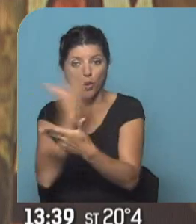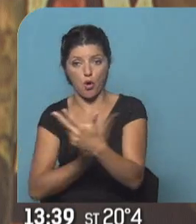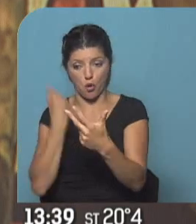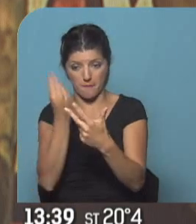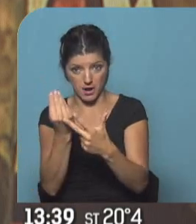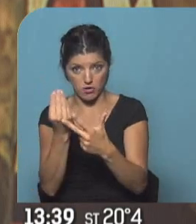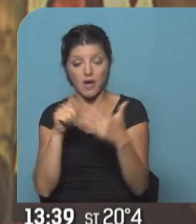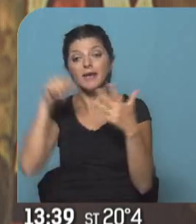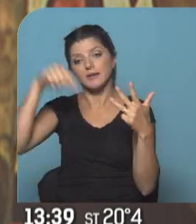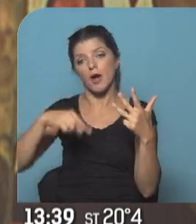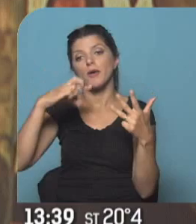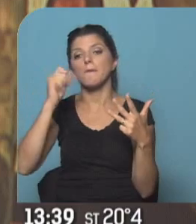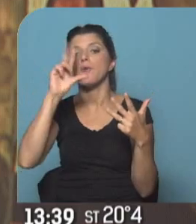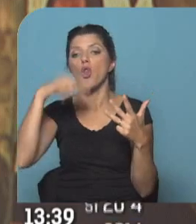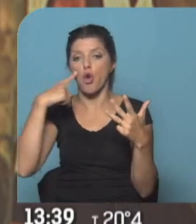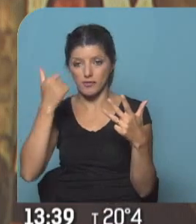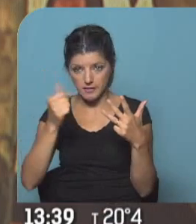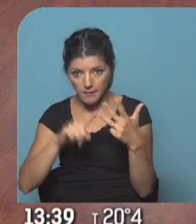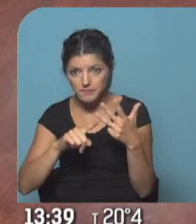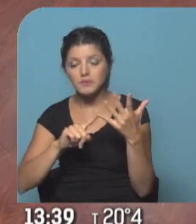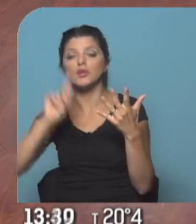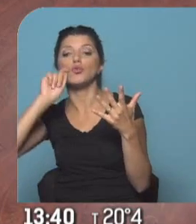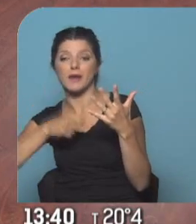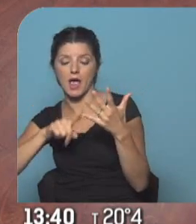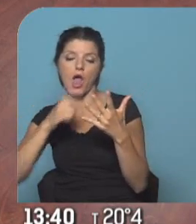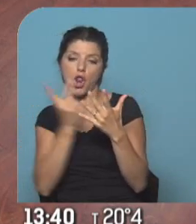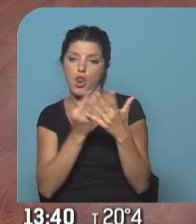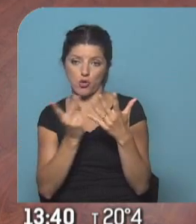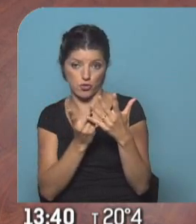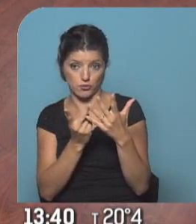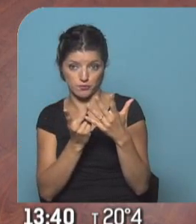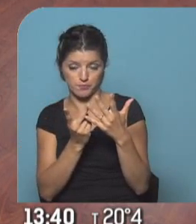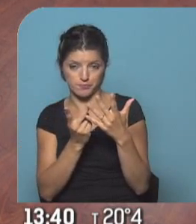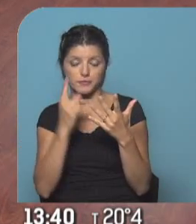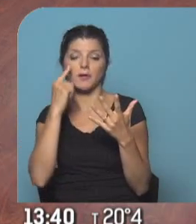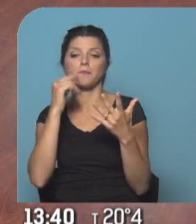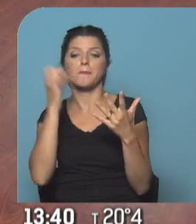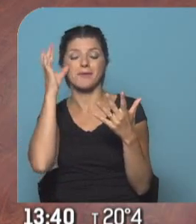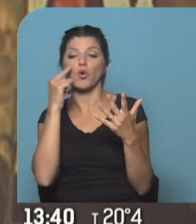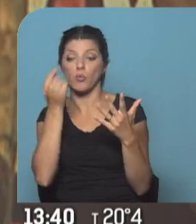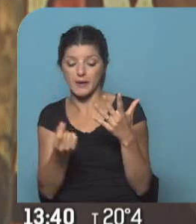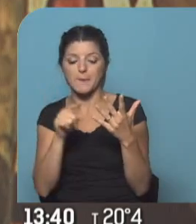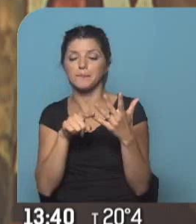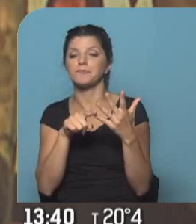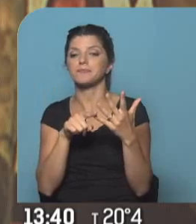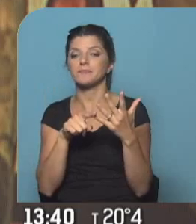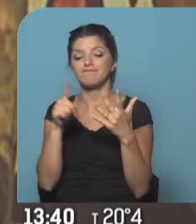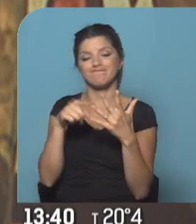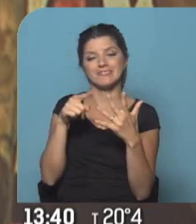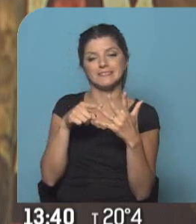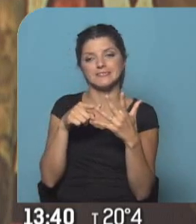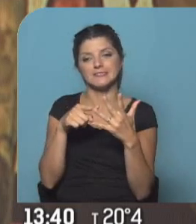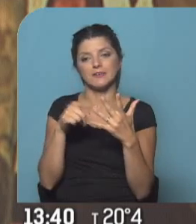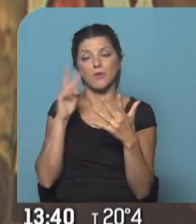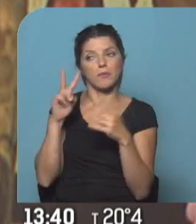codo con Hungría, es decir, dos gobiernos que evidentemente el gobierno de Polonia hace, digamos que mira al costado cuando se